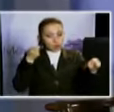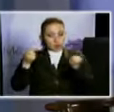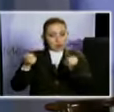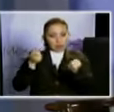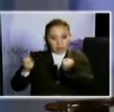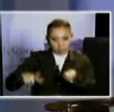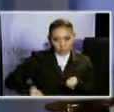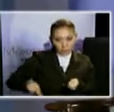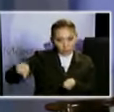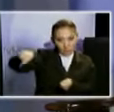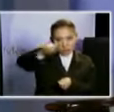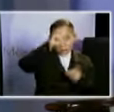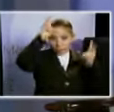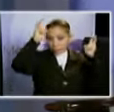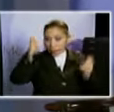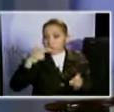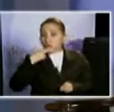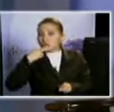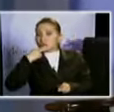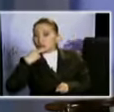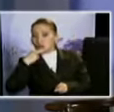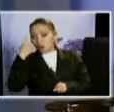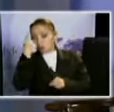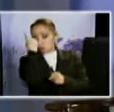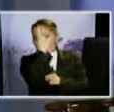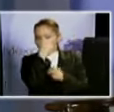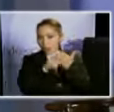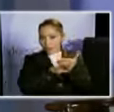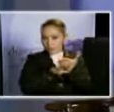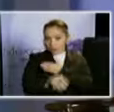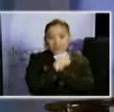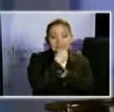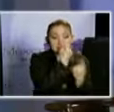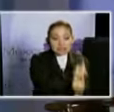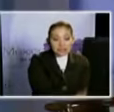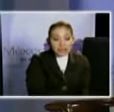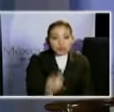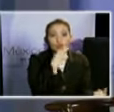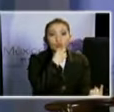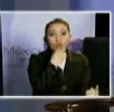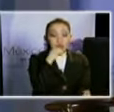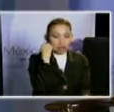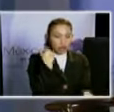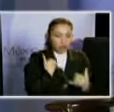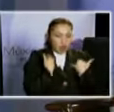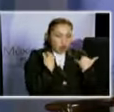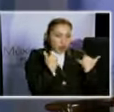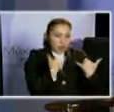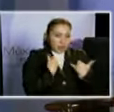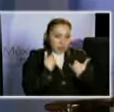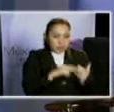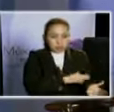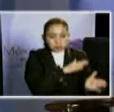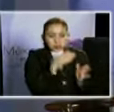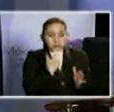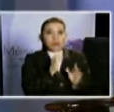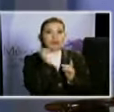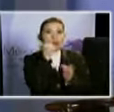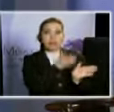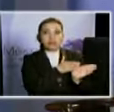el Estado sobre el tema del consumo, uno, hay que prevenir que los niños consumen a temprana edad, posponer el consumo lo más